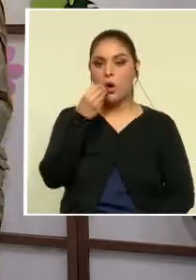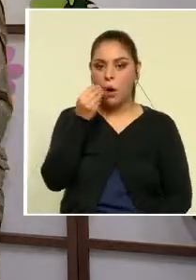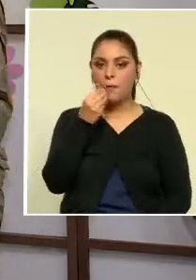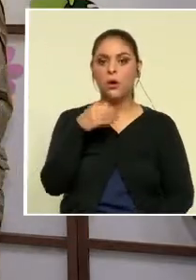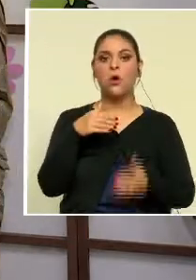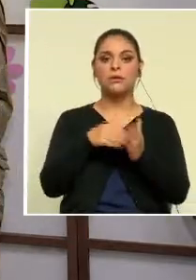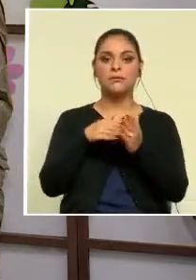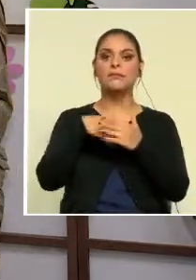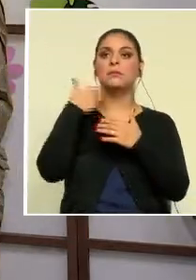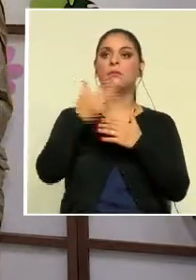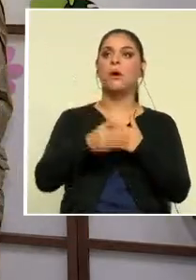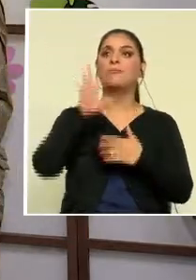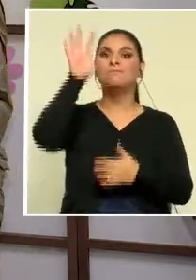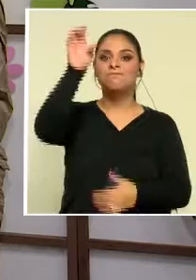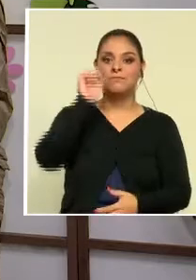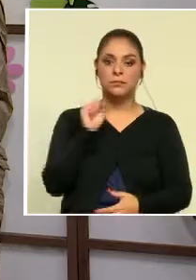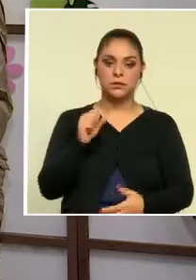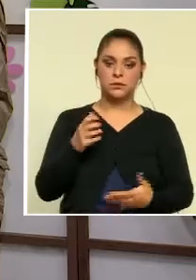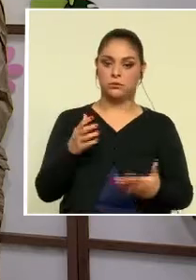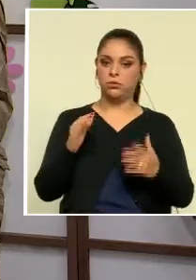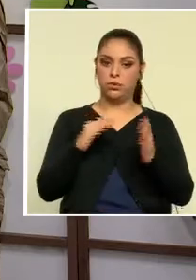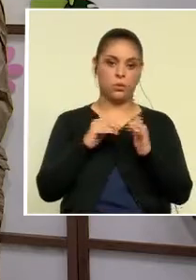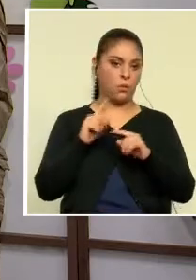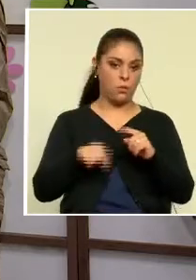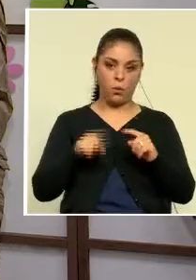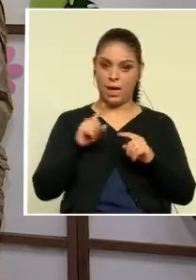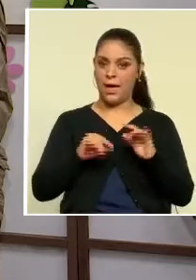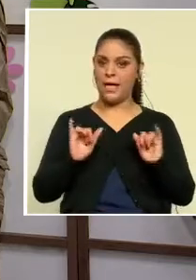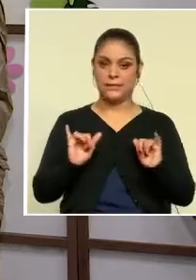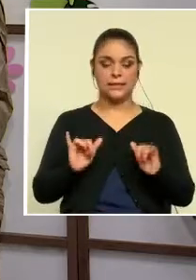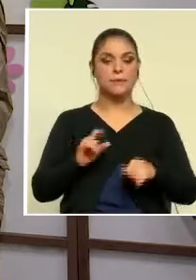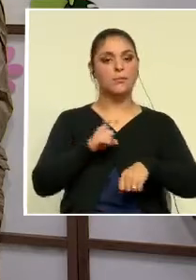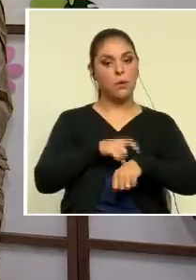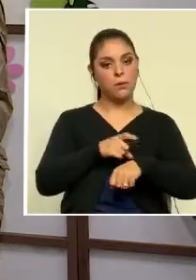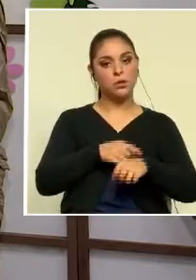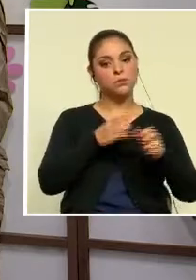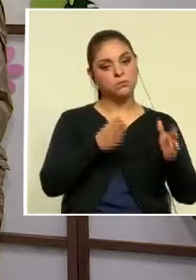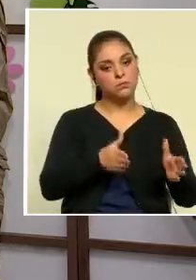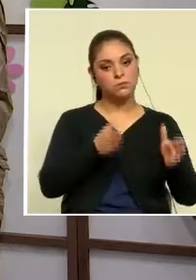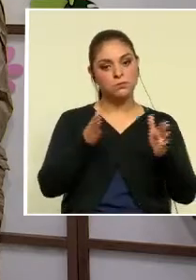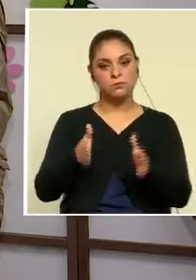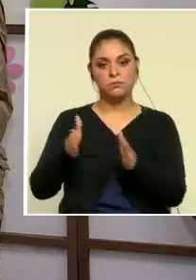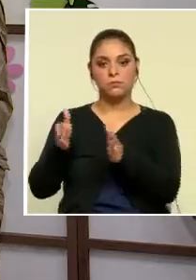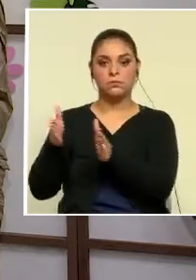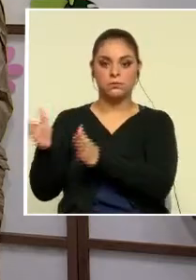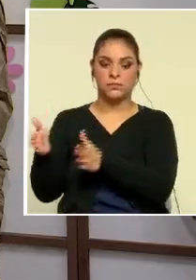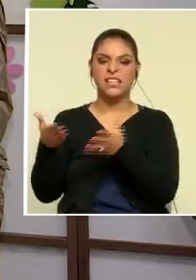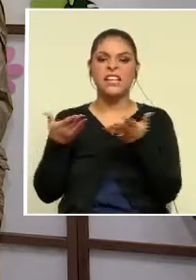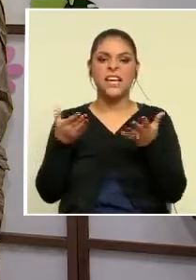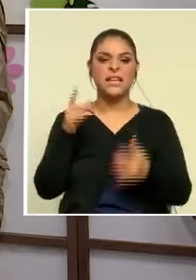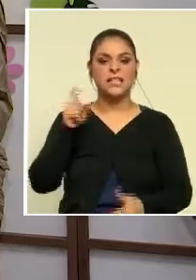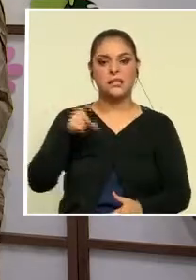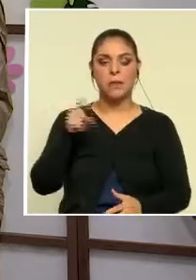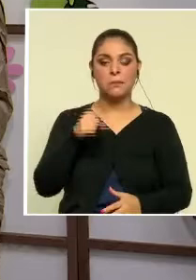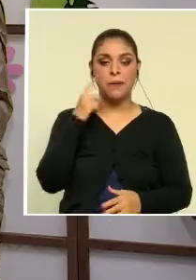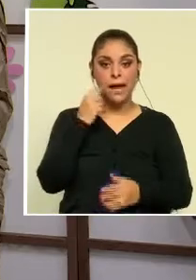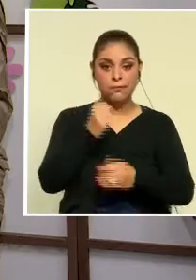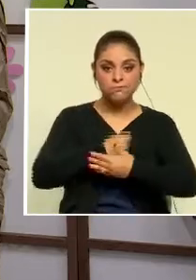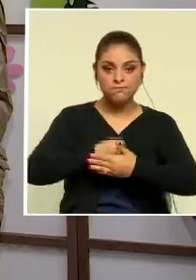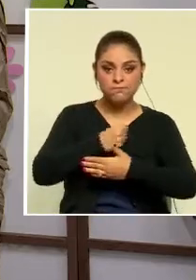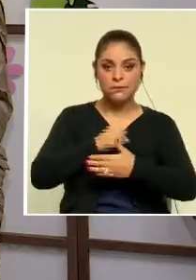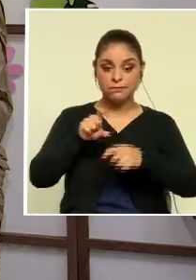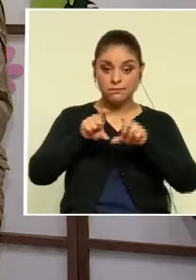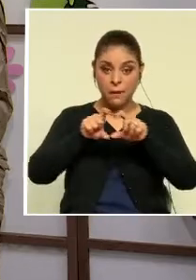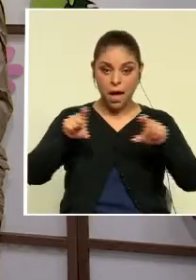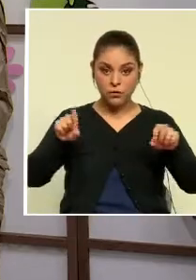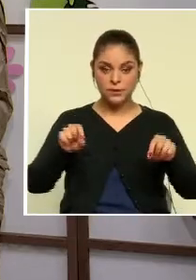vuelven a ir otra vez cuando se acaba y no puede ser así verdad todo de su momento y que vamos a necesitar para es hacer salvar y bueno mire para para